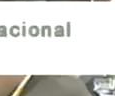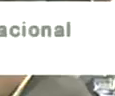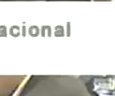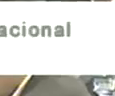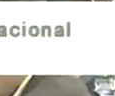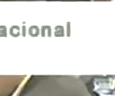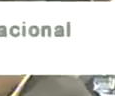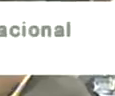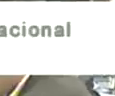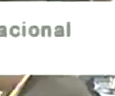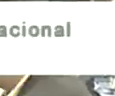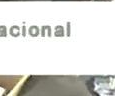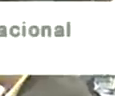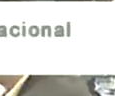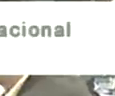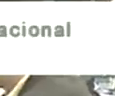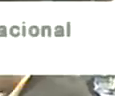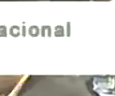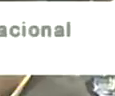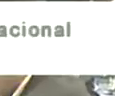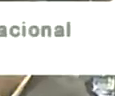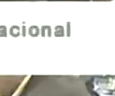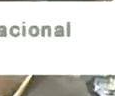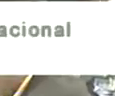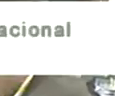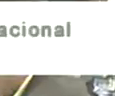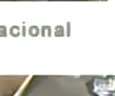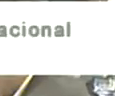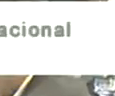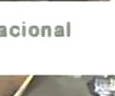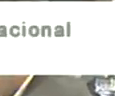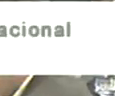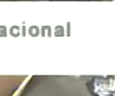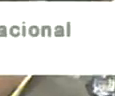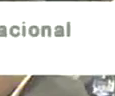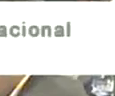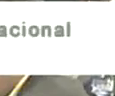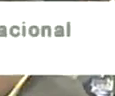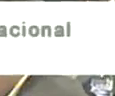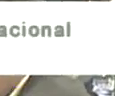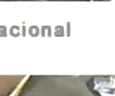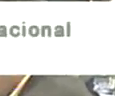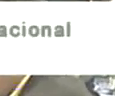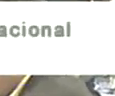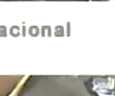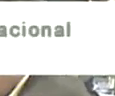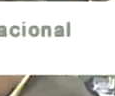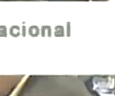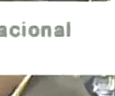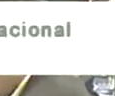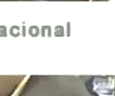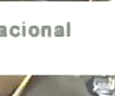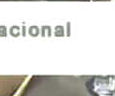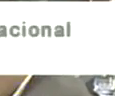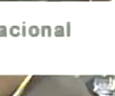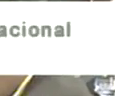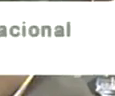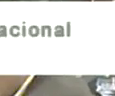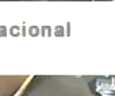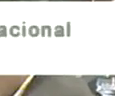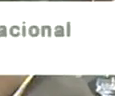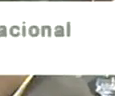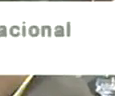tengo ninguna duda sobre eso. Segundo, quería pedir a la Cámara que se agilizara